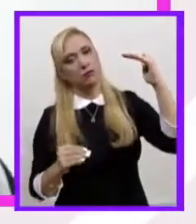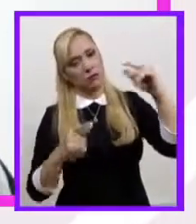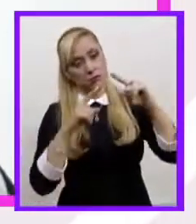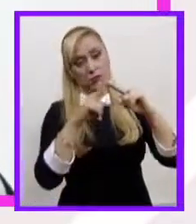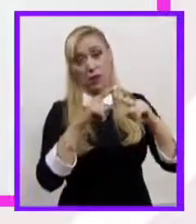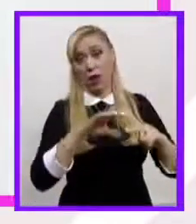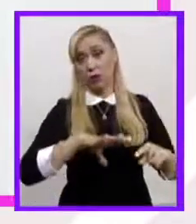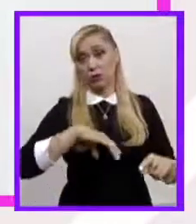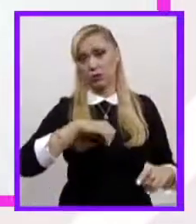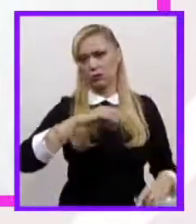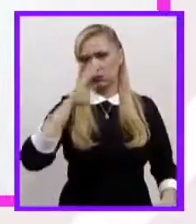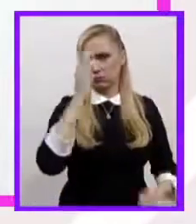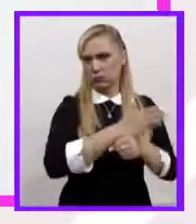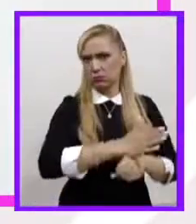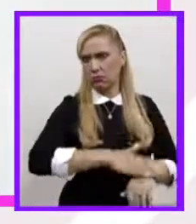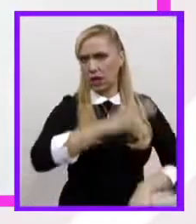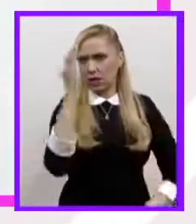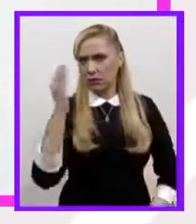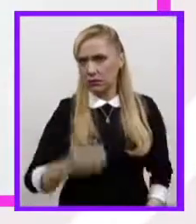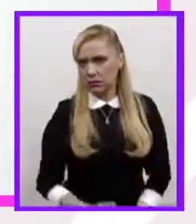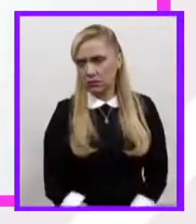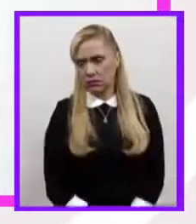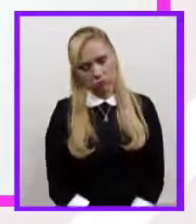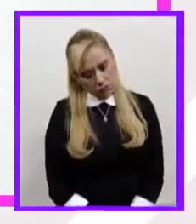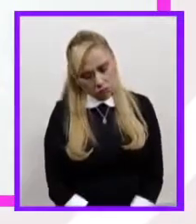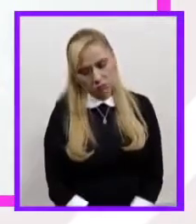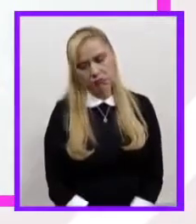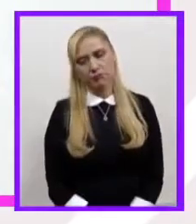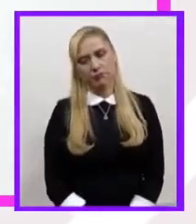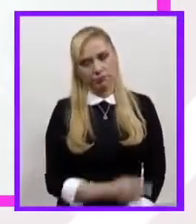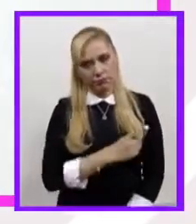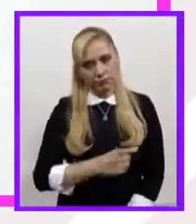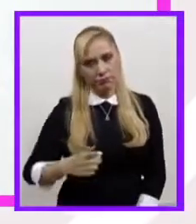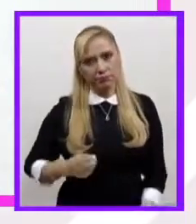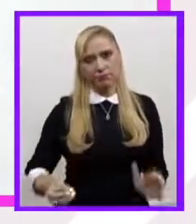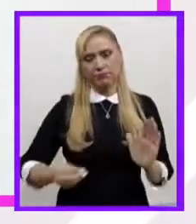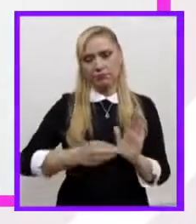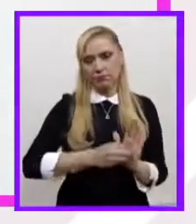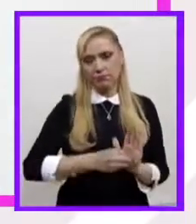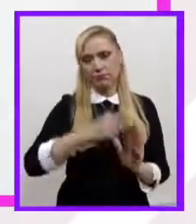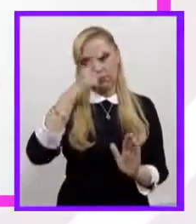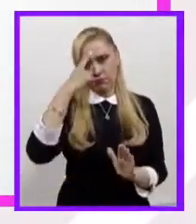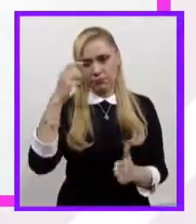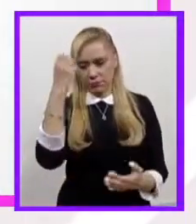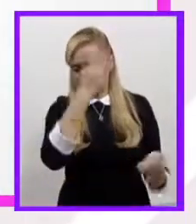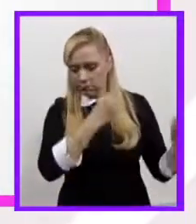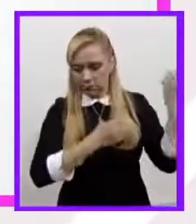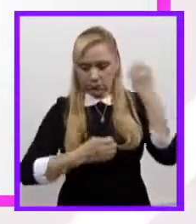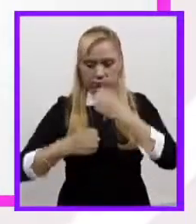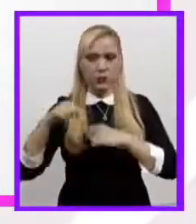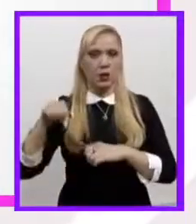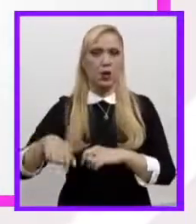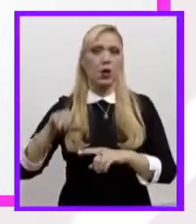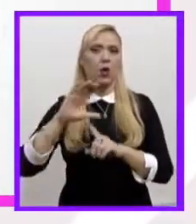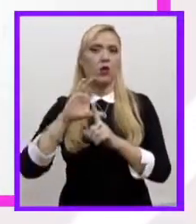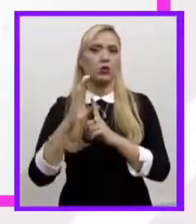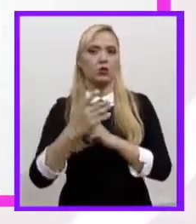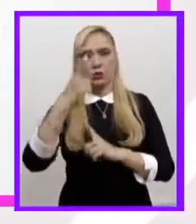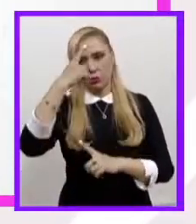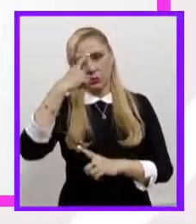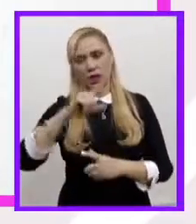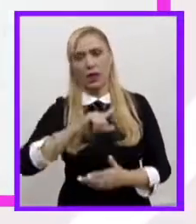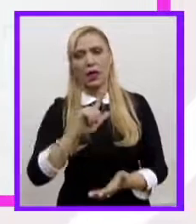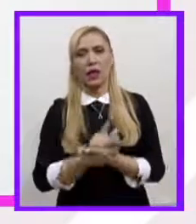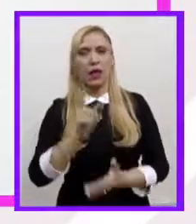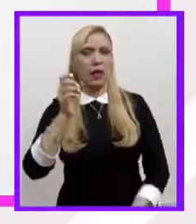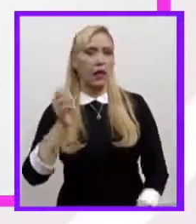ser mayor. Eso también tendrá que ser considerado ahora en el proceso de dictaminación por parte de la Comisión de Procuración de Justicia,